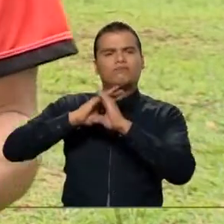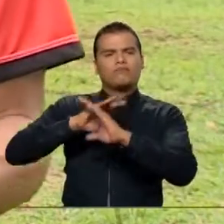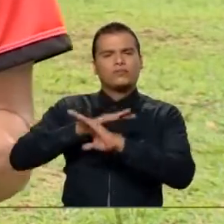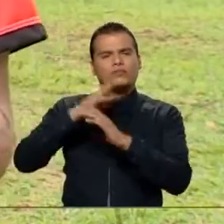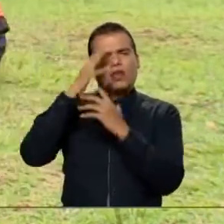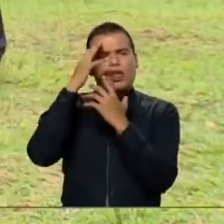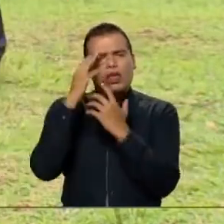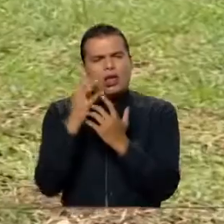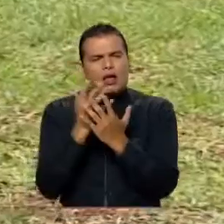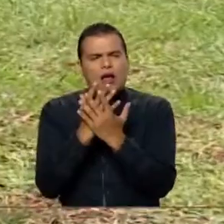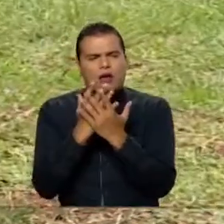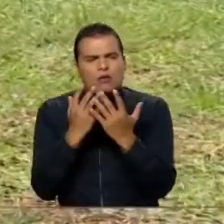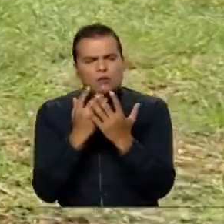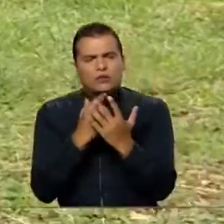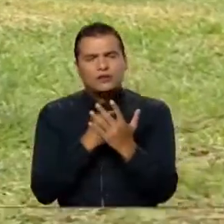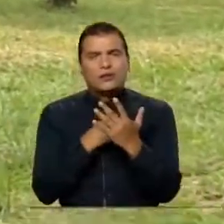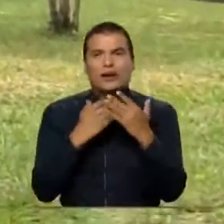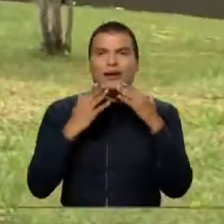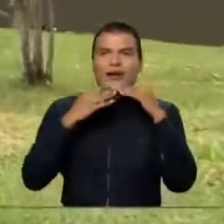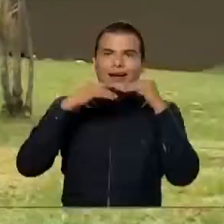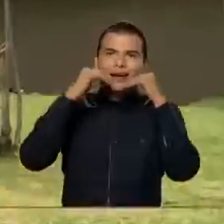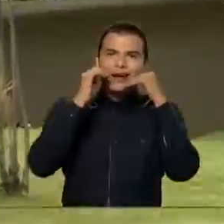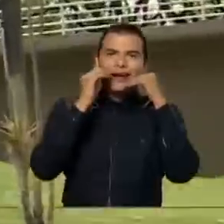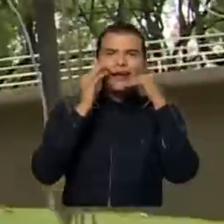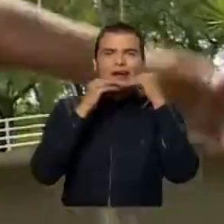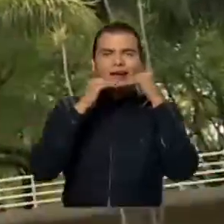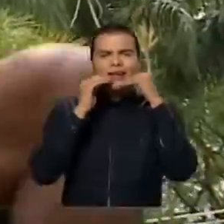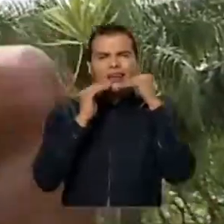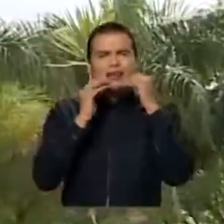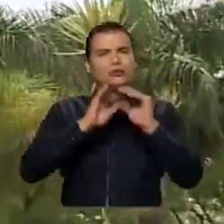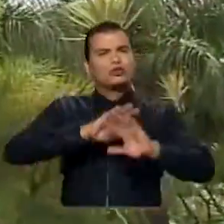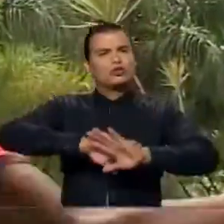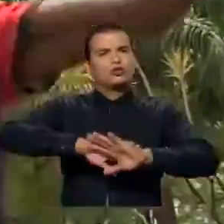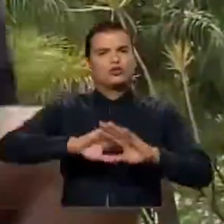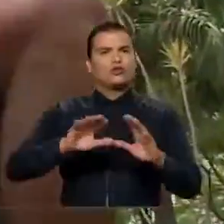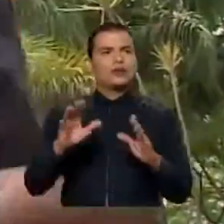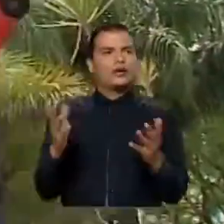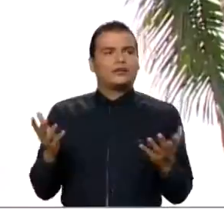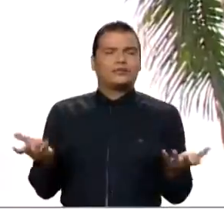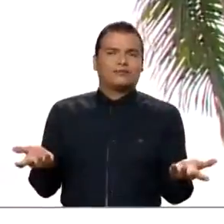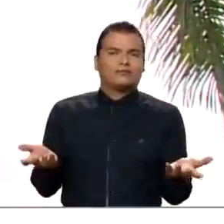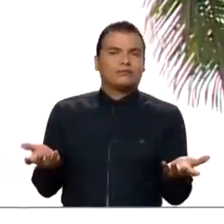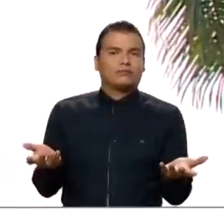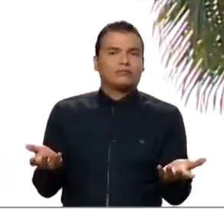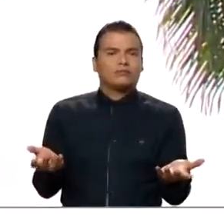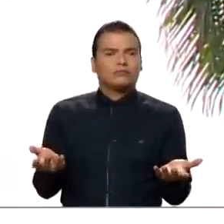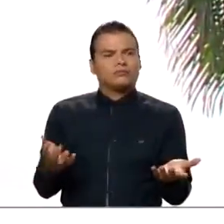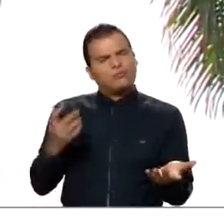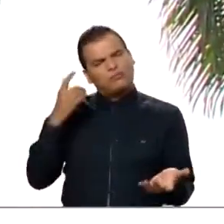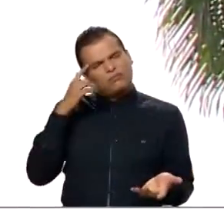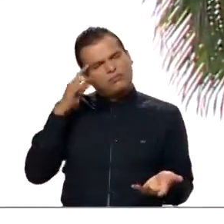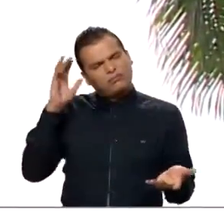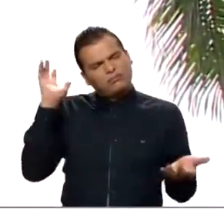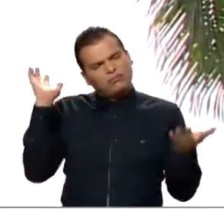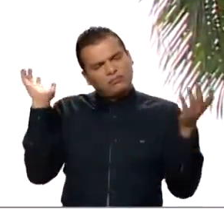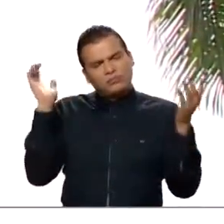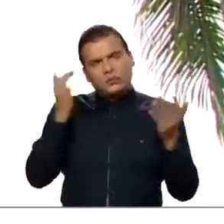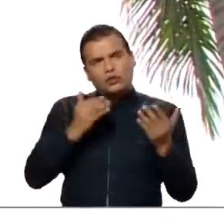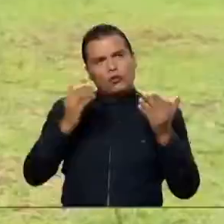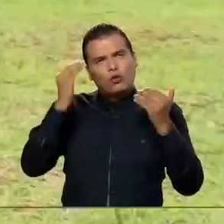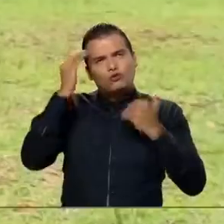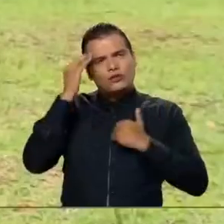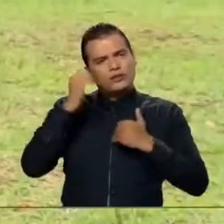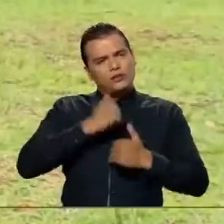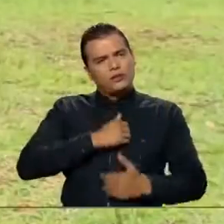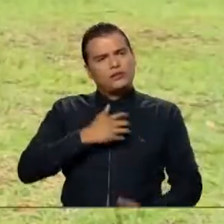la esquizofrenia. ¿Qué te digo yo, mujer? En sí, al dolor que nos atormenta cada día, porque el dolor es parte de un estado de conciencia.